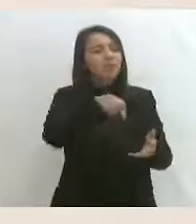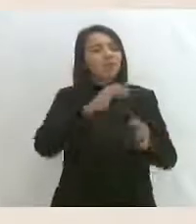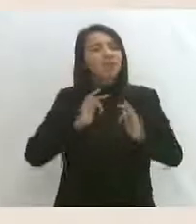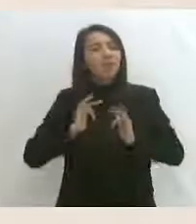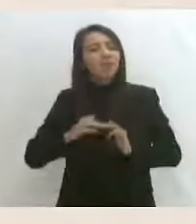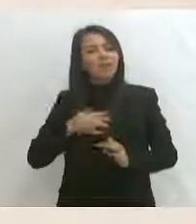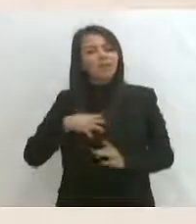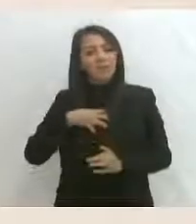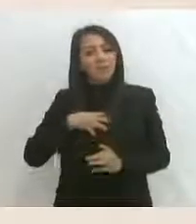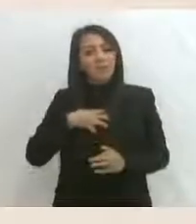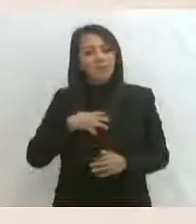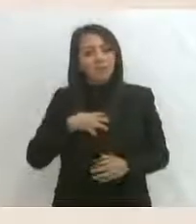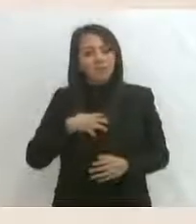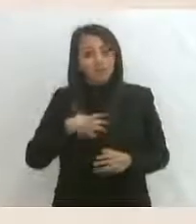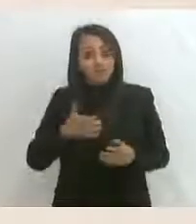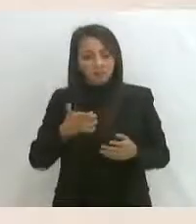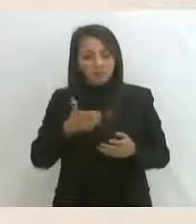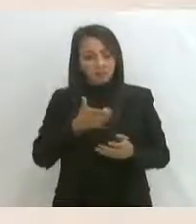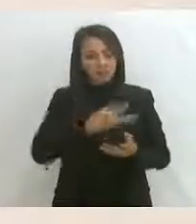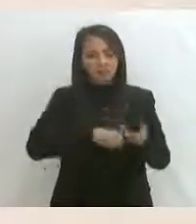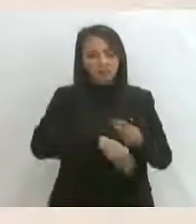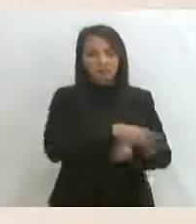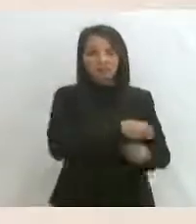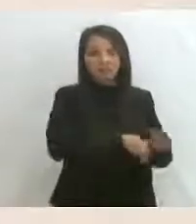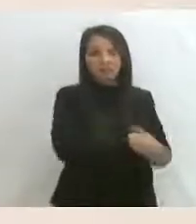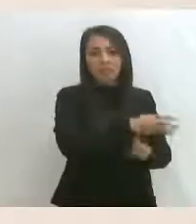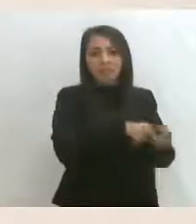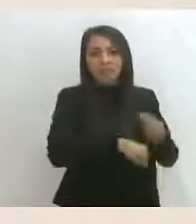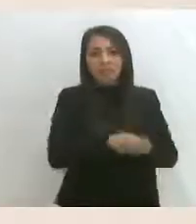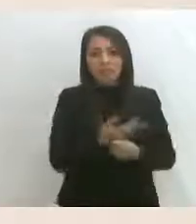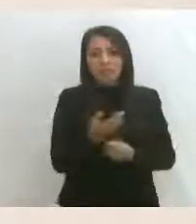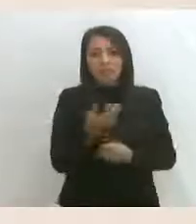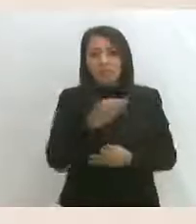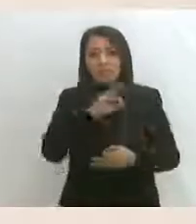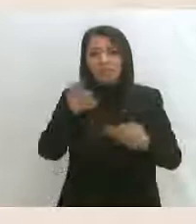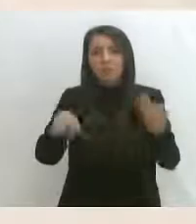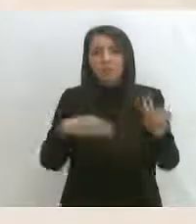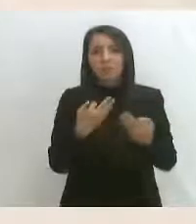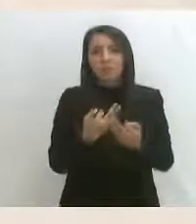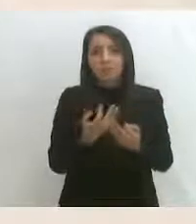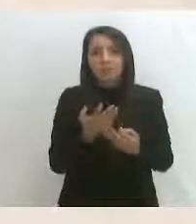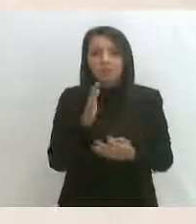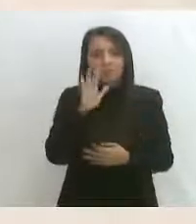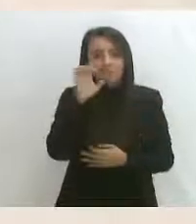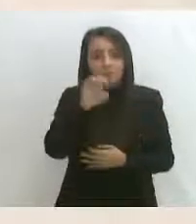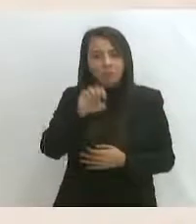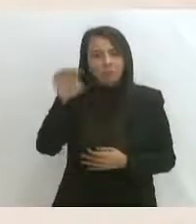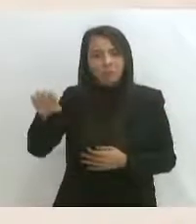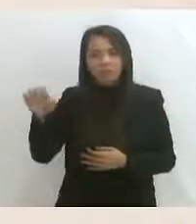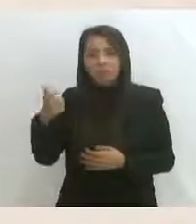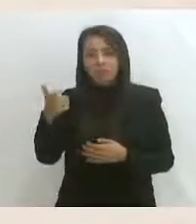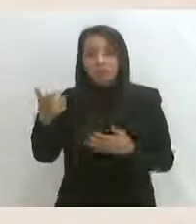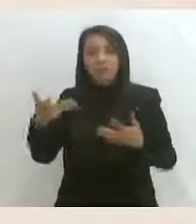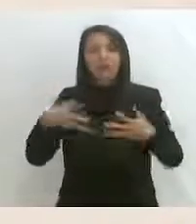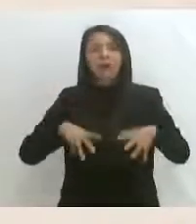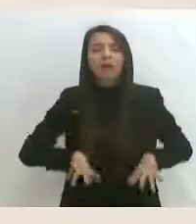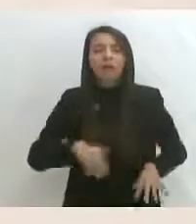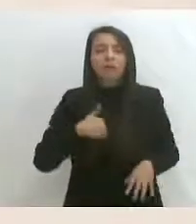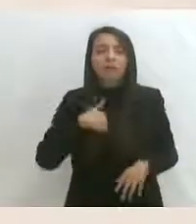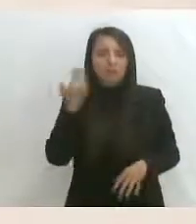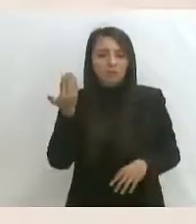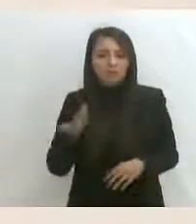contentos, y se maiciaba a todos con el dinero del presupuesto.